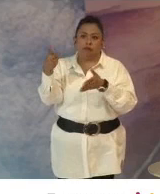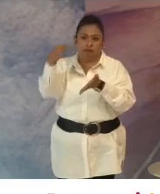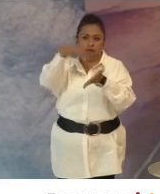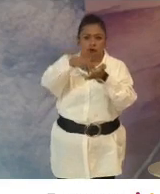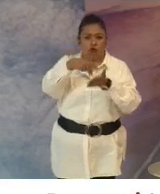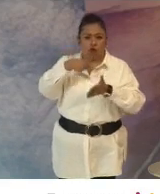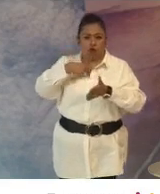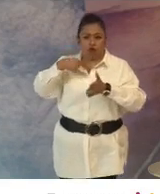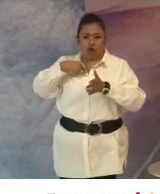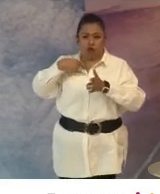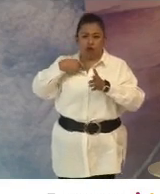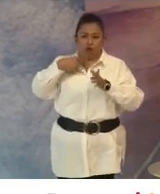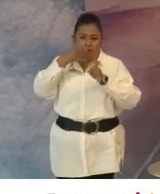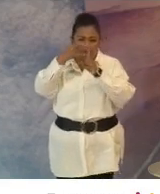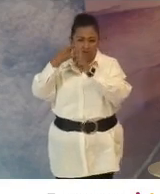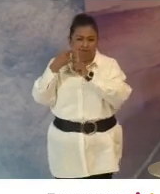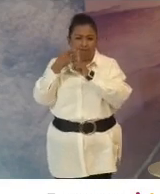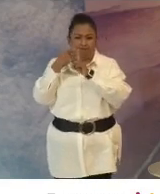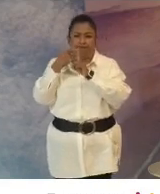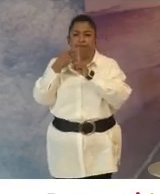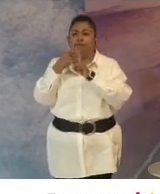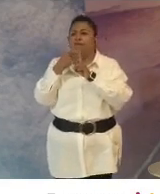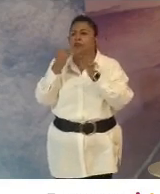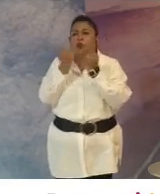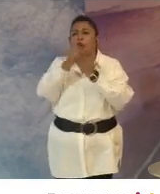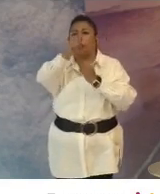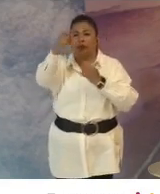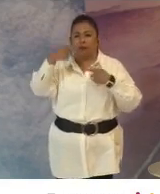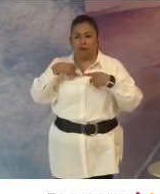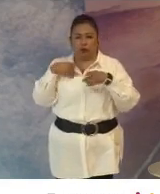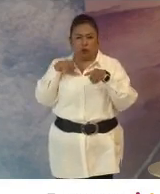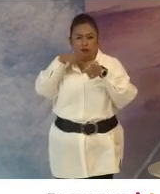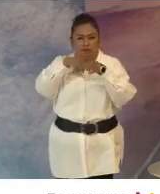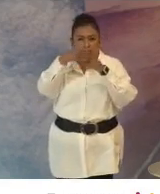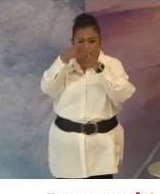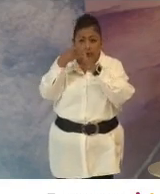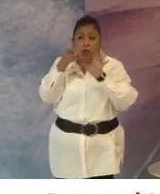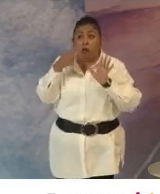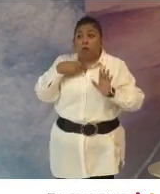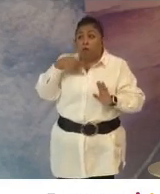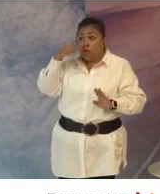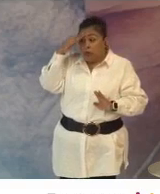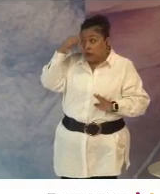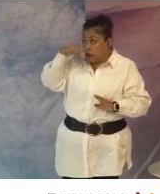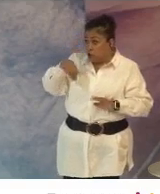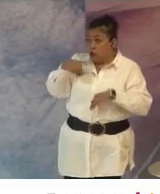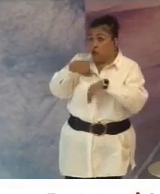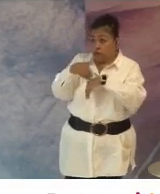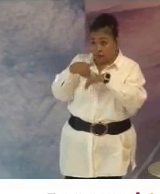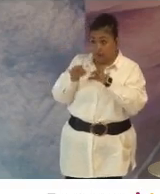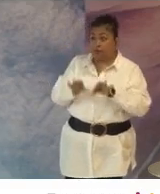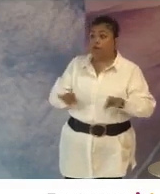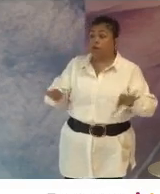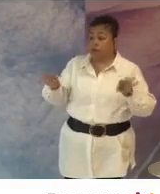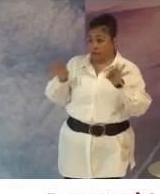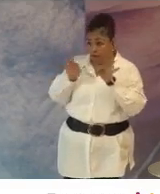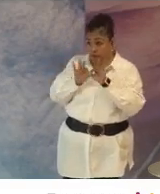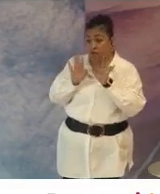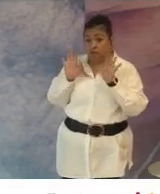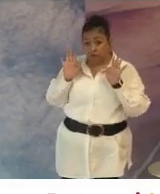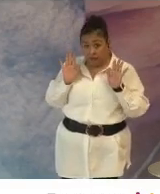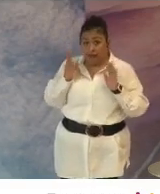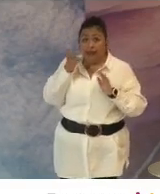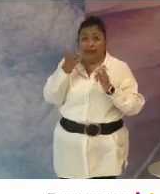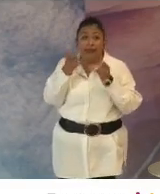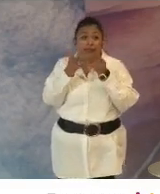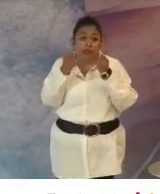yo de manera virtual, al igual que otros, en este momento, ahora, pienso que es un número muy importante y esta es